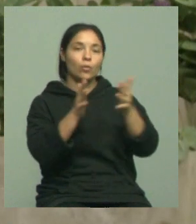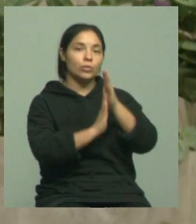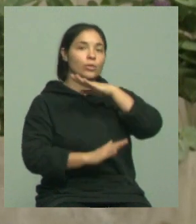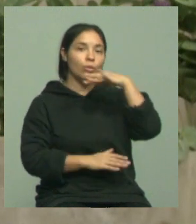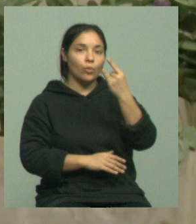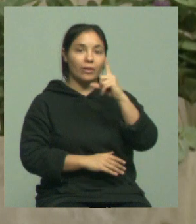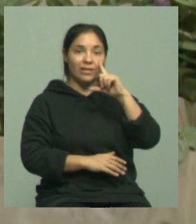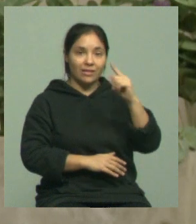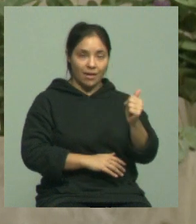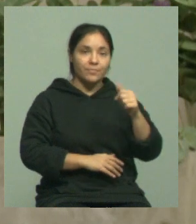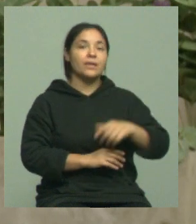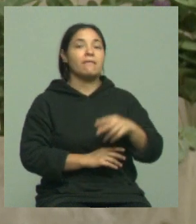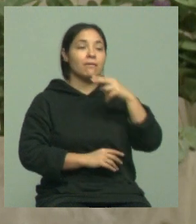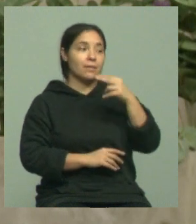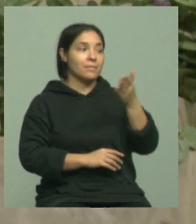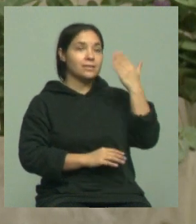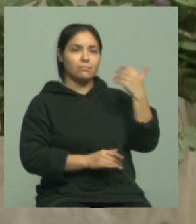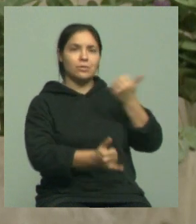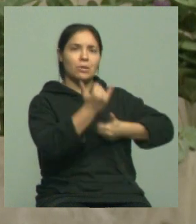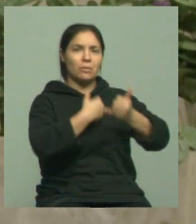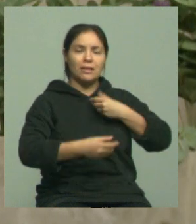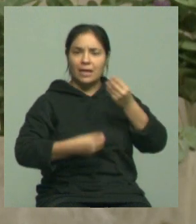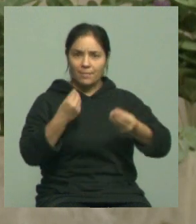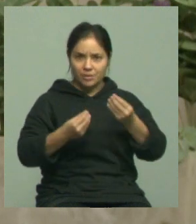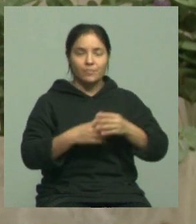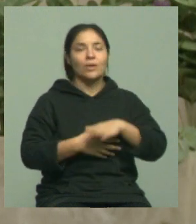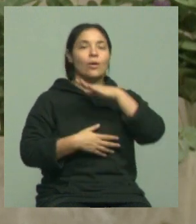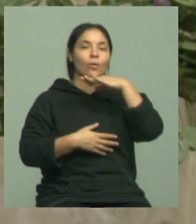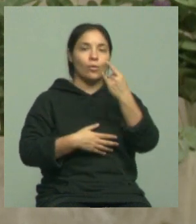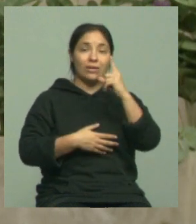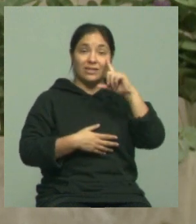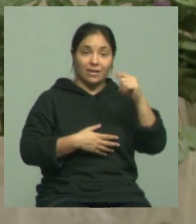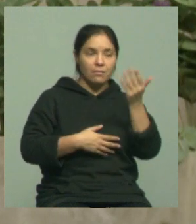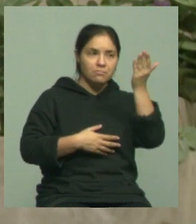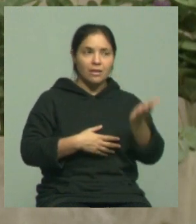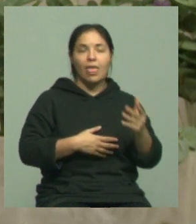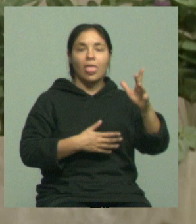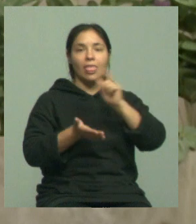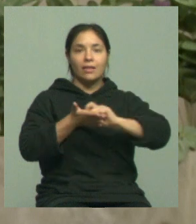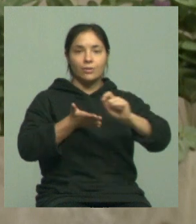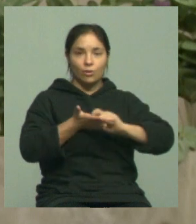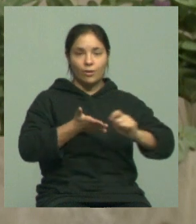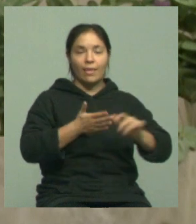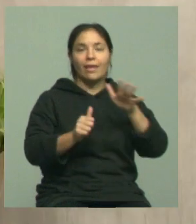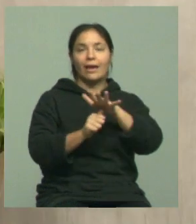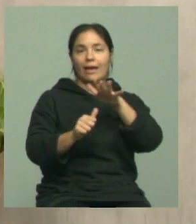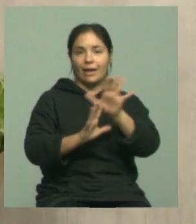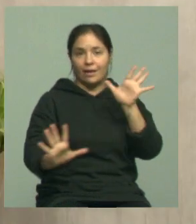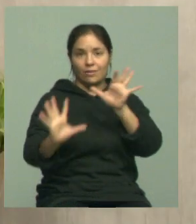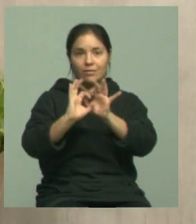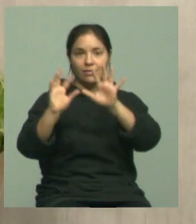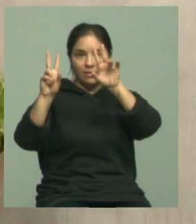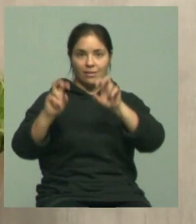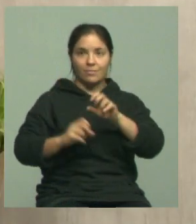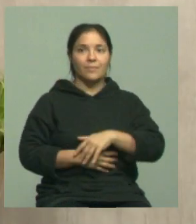lo que sucedía el viernes pasado. Bueno, Julia está con nosotros, Julia López, editora de género de Unidiversidad. Le vamos a dar la bienvenida. ¿Qué tal, Julia? ¿Cómo